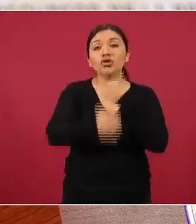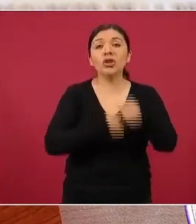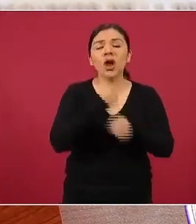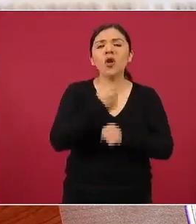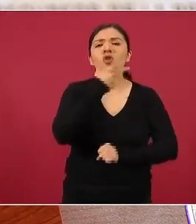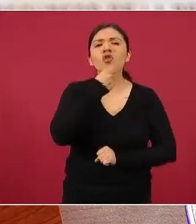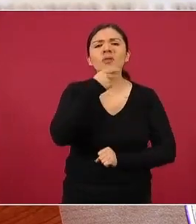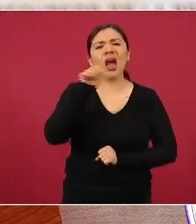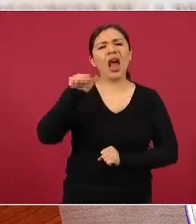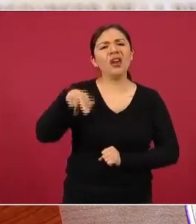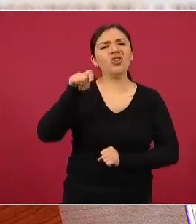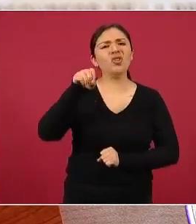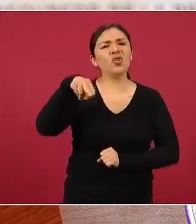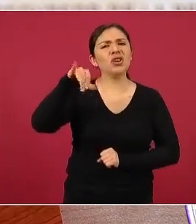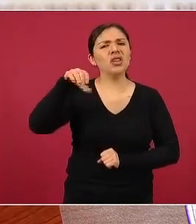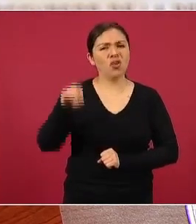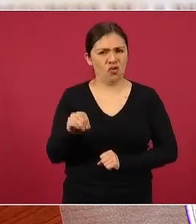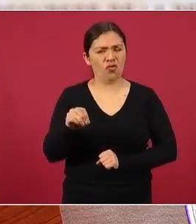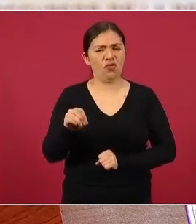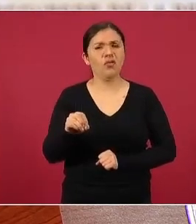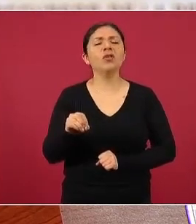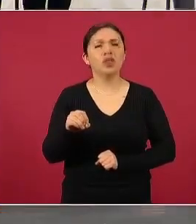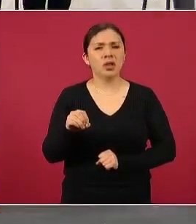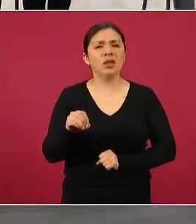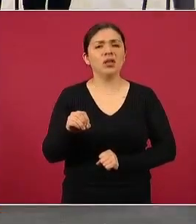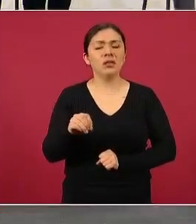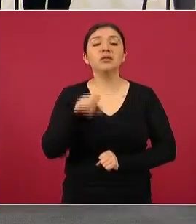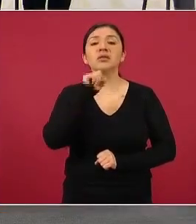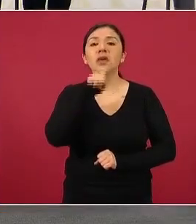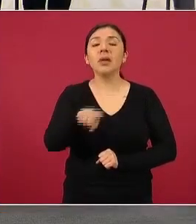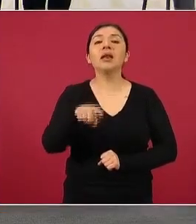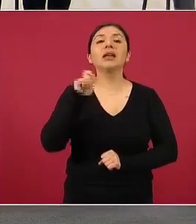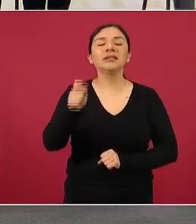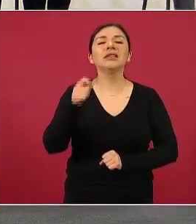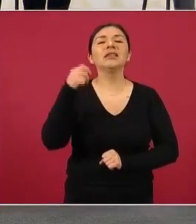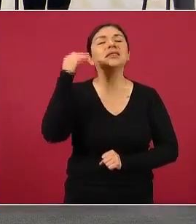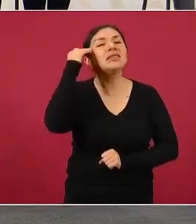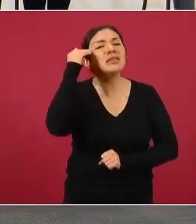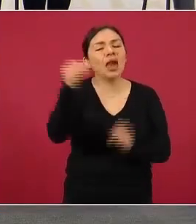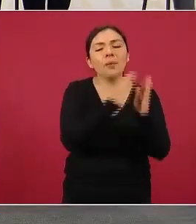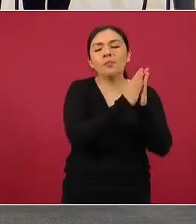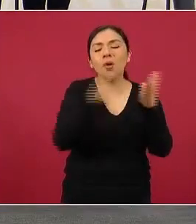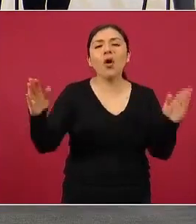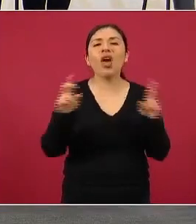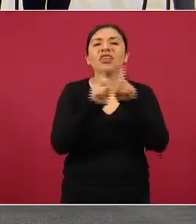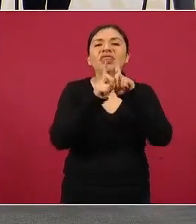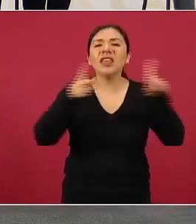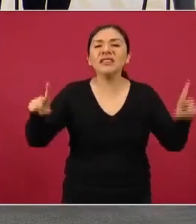Ortiz Mena. Se llamó también desarrollo estabilizador,